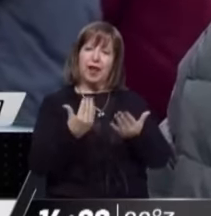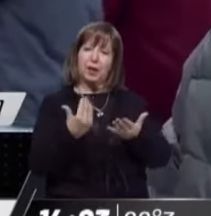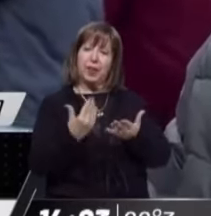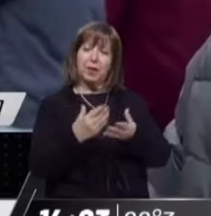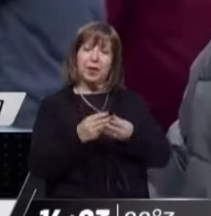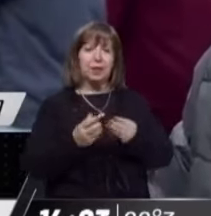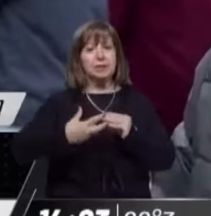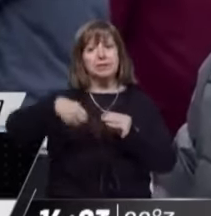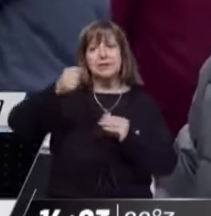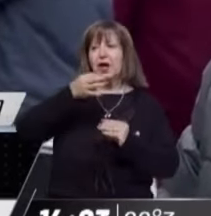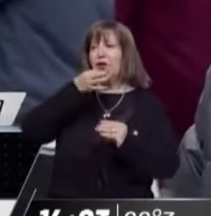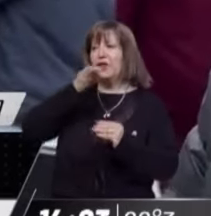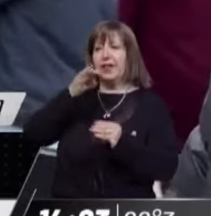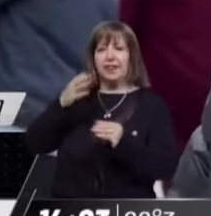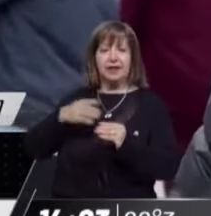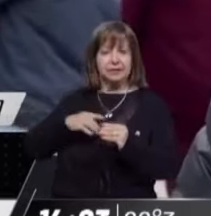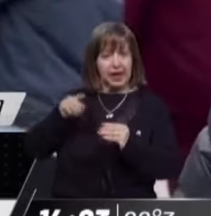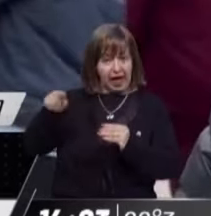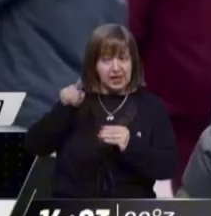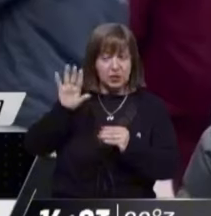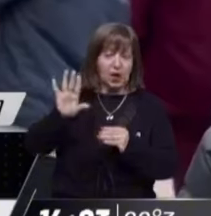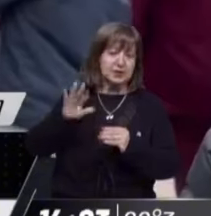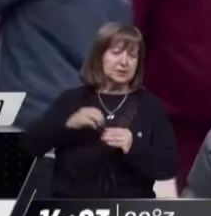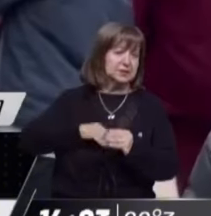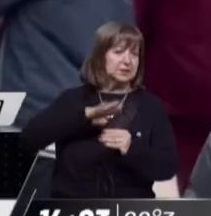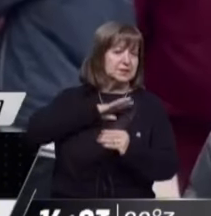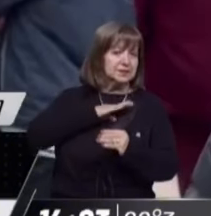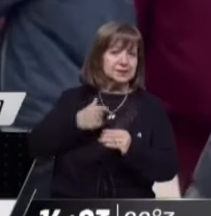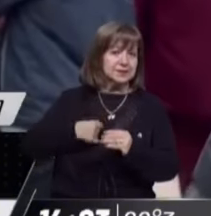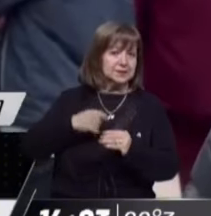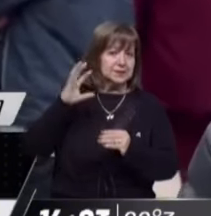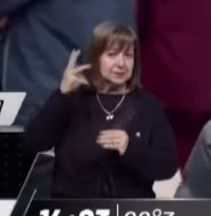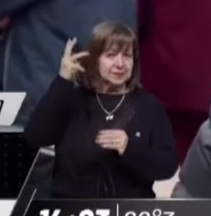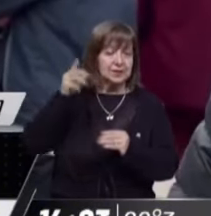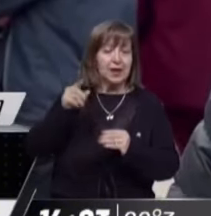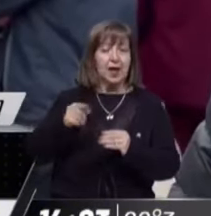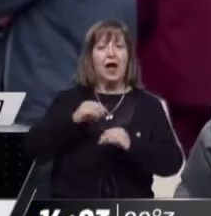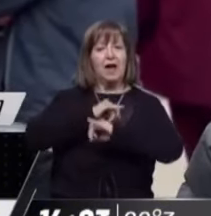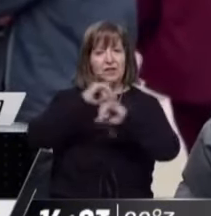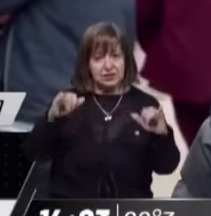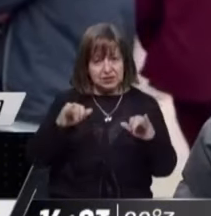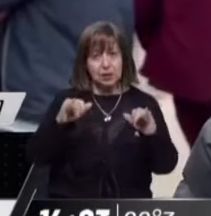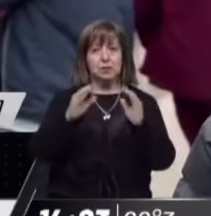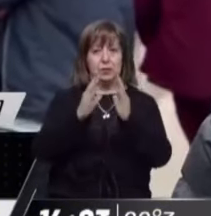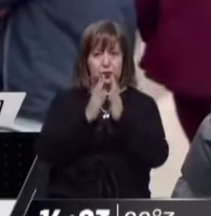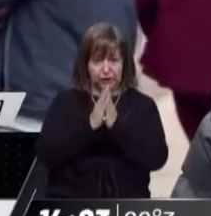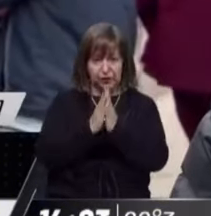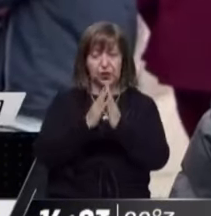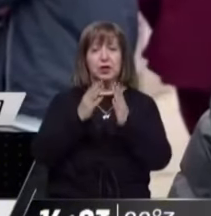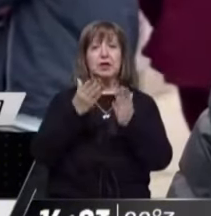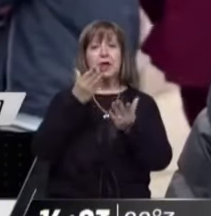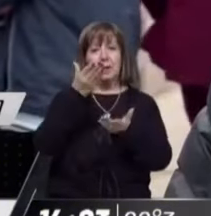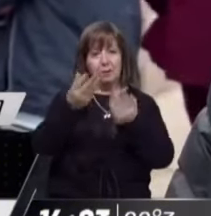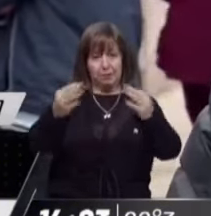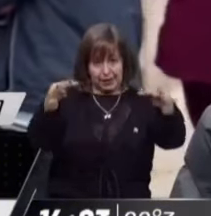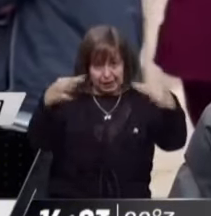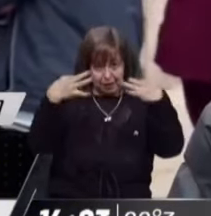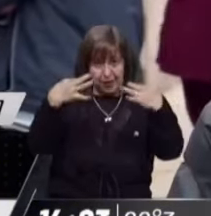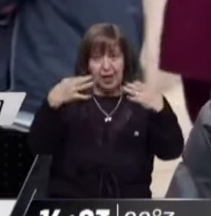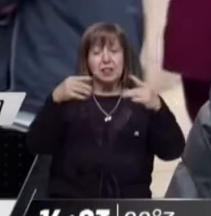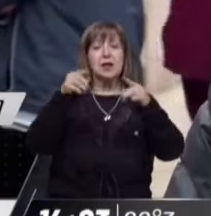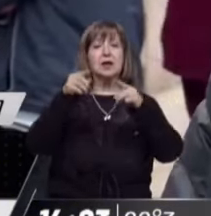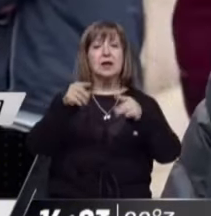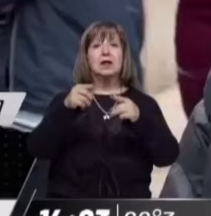hace. Lamentablemente te indigna. Pero bueno, realmente queremos mandarle un mensaje a todo vidente que nos está mirando.